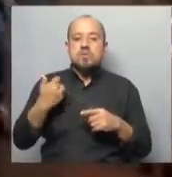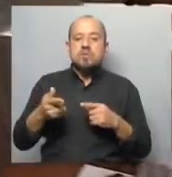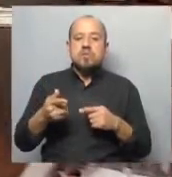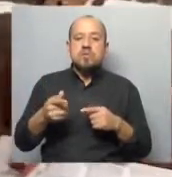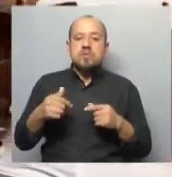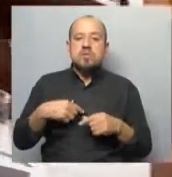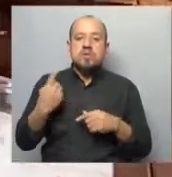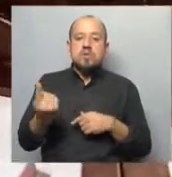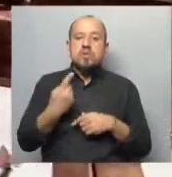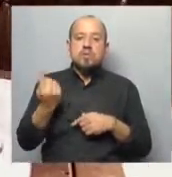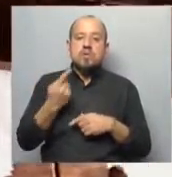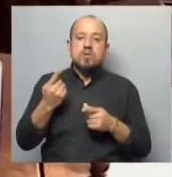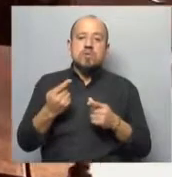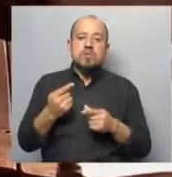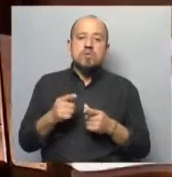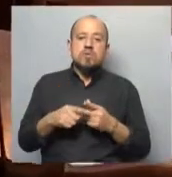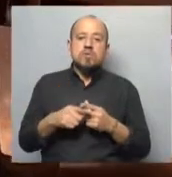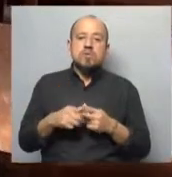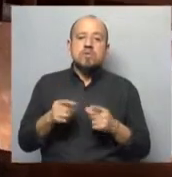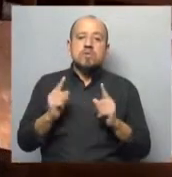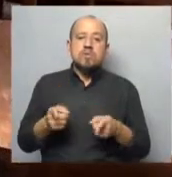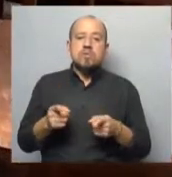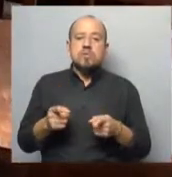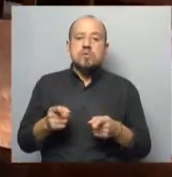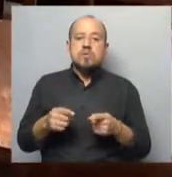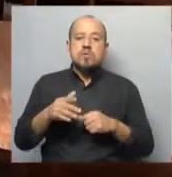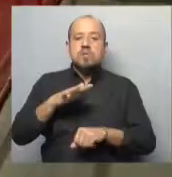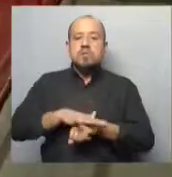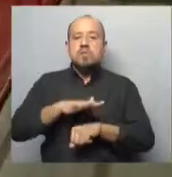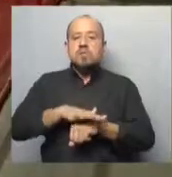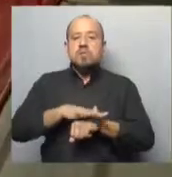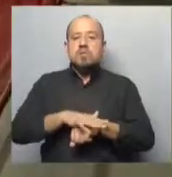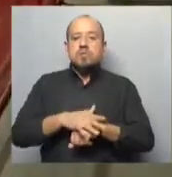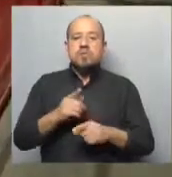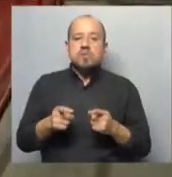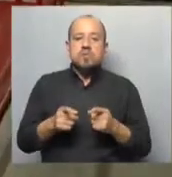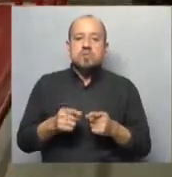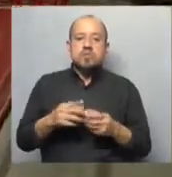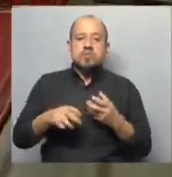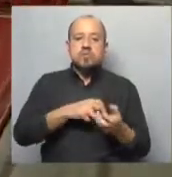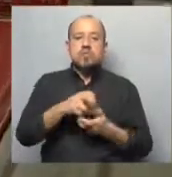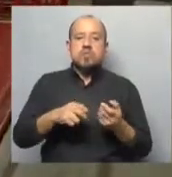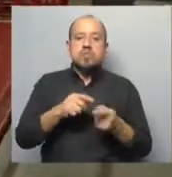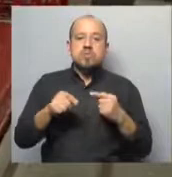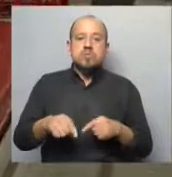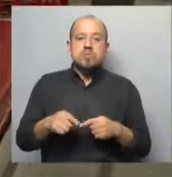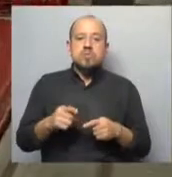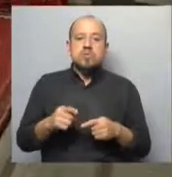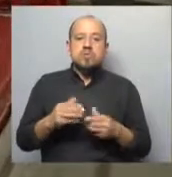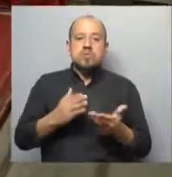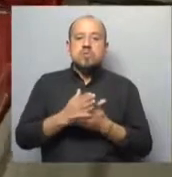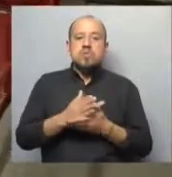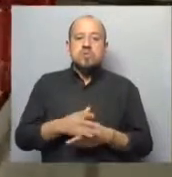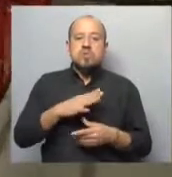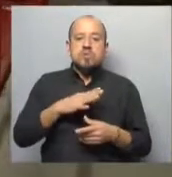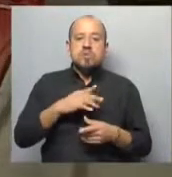a campeonatos y eso. Y también momentos complicados, donde a uno se le complica la cosa, siempre tiene acá